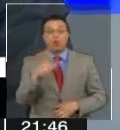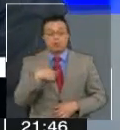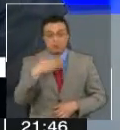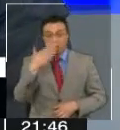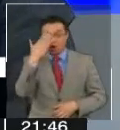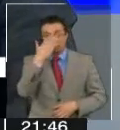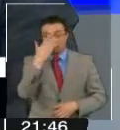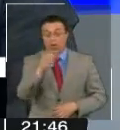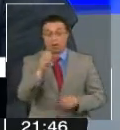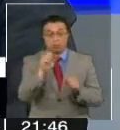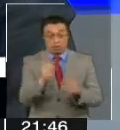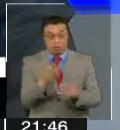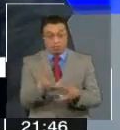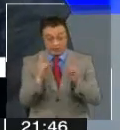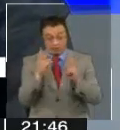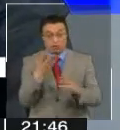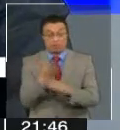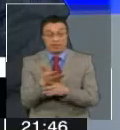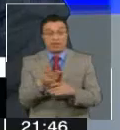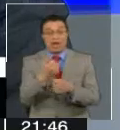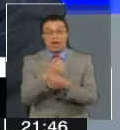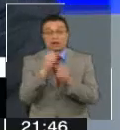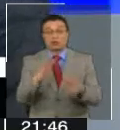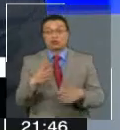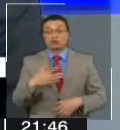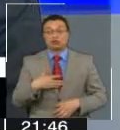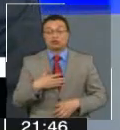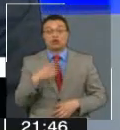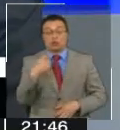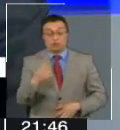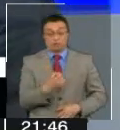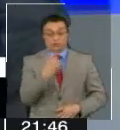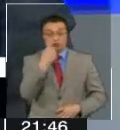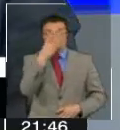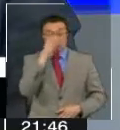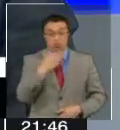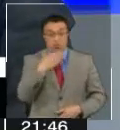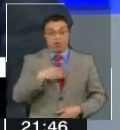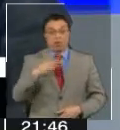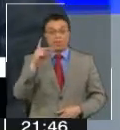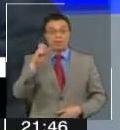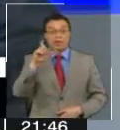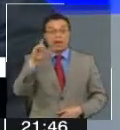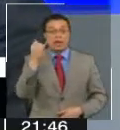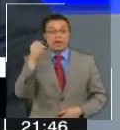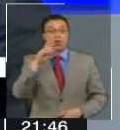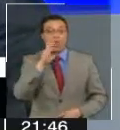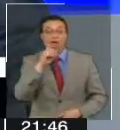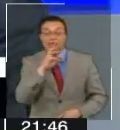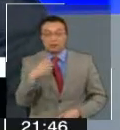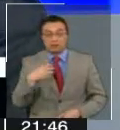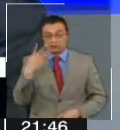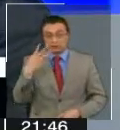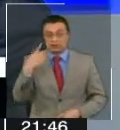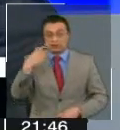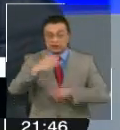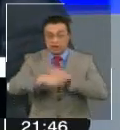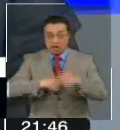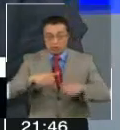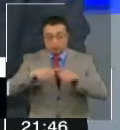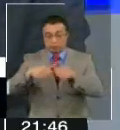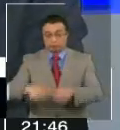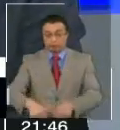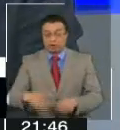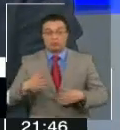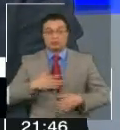complica, usted tiene todo el derecho a pedirme la renuncia, pero yo salgo expulsado como un delincuente. ¿Eh? Después de 37 años en la Contraloría, se lo dije textual. Y